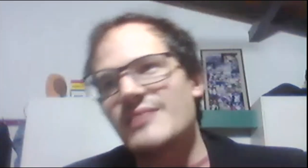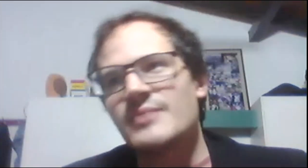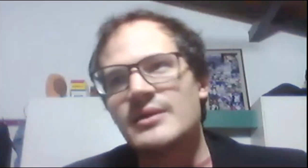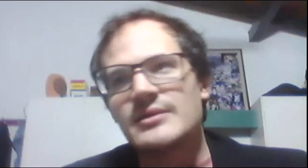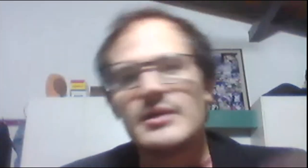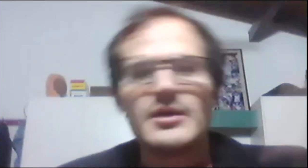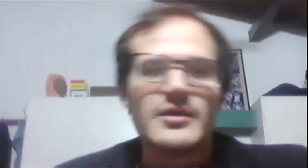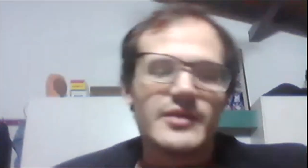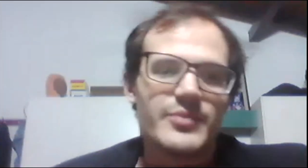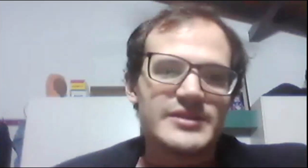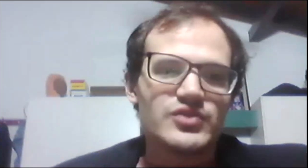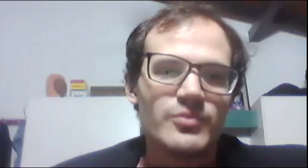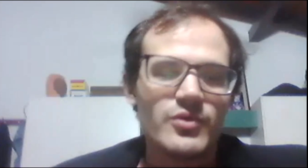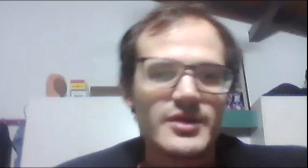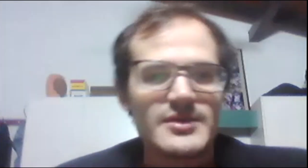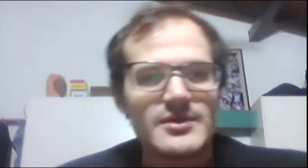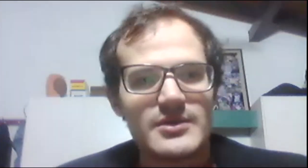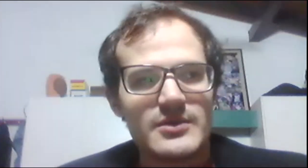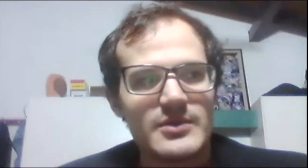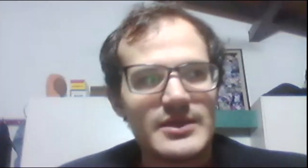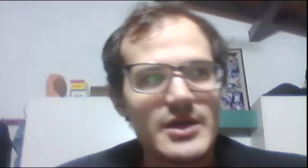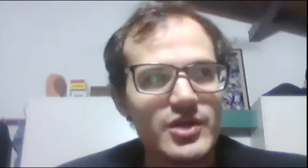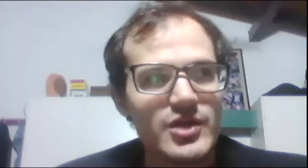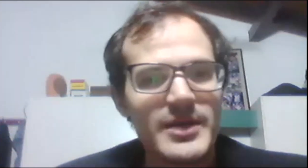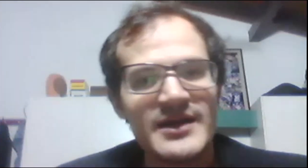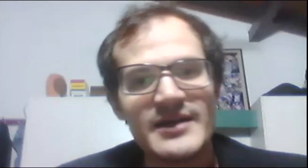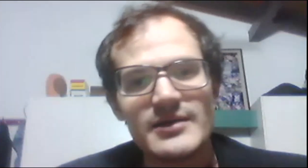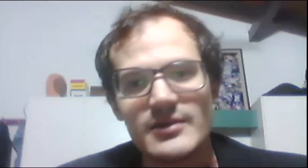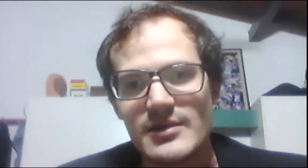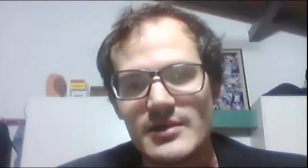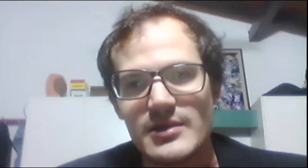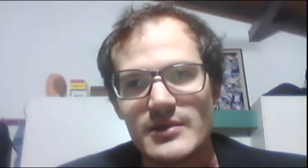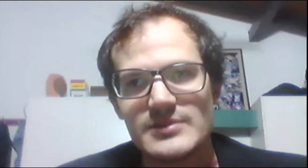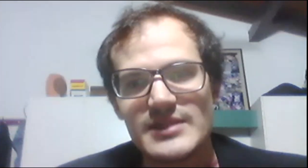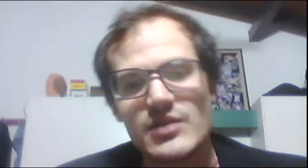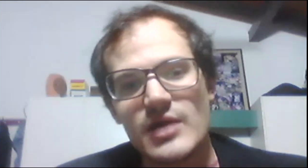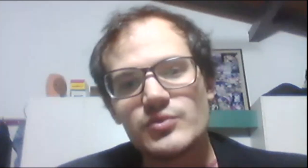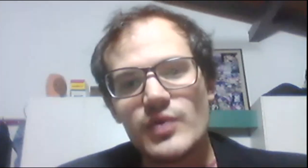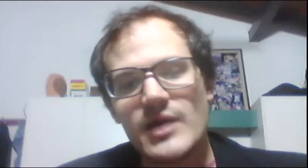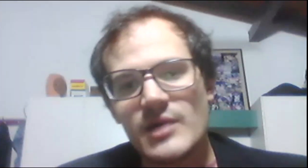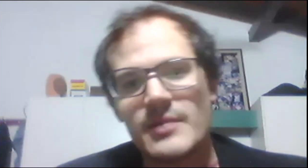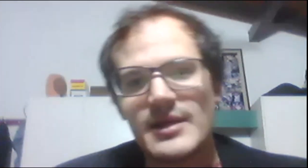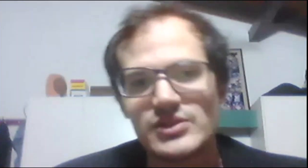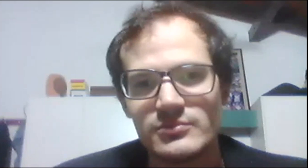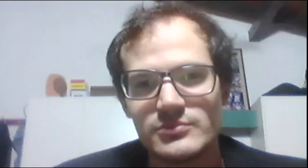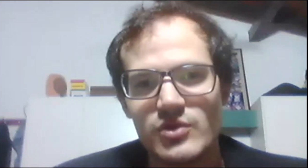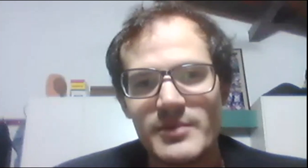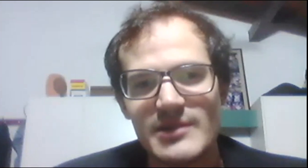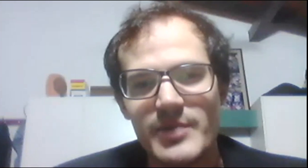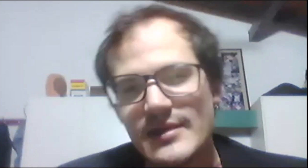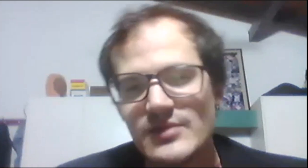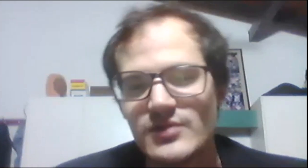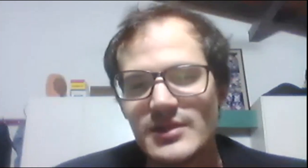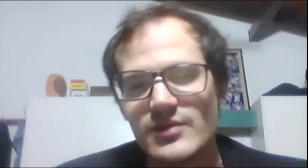las armas. Después se sumó que en el río Paraná se llegó a capturar una embarcación